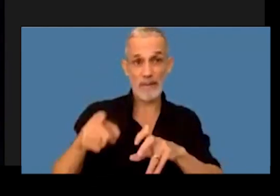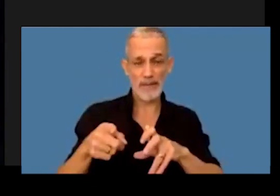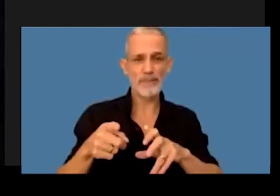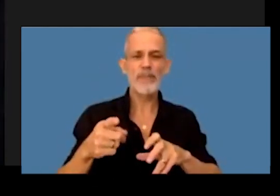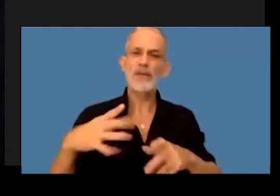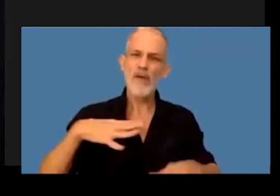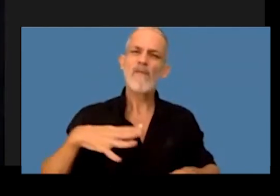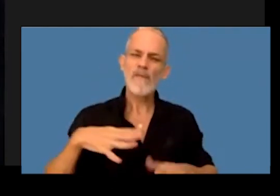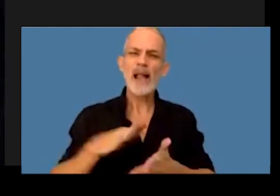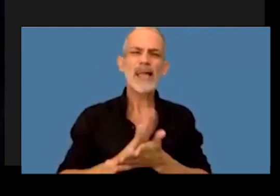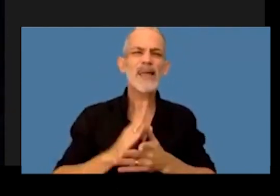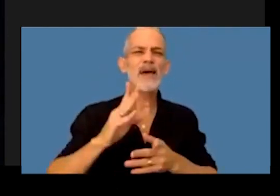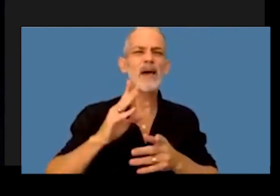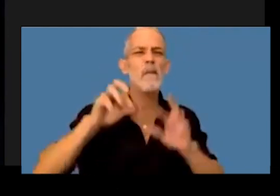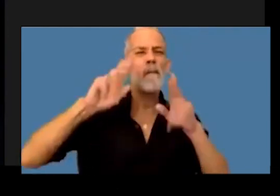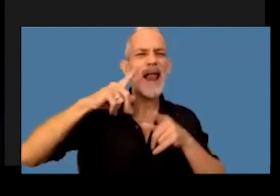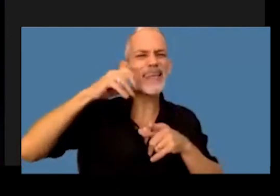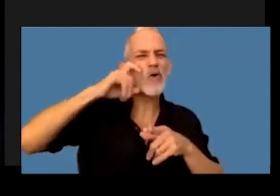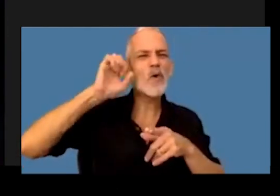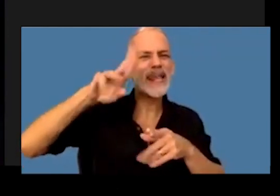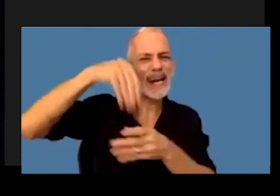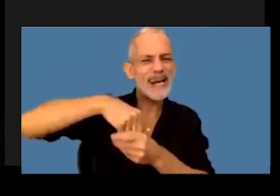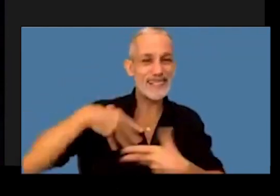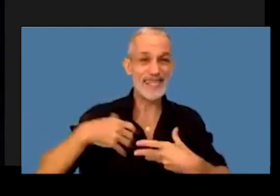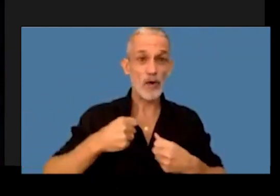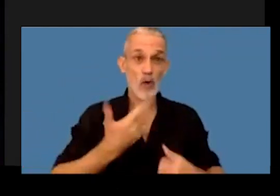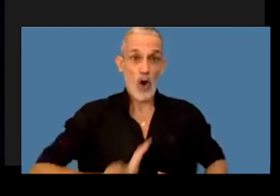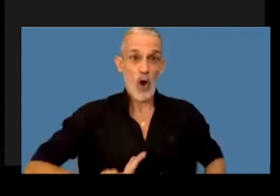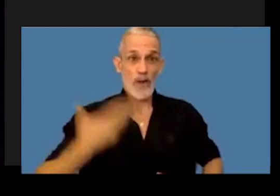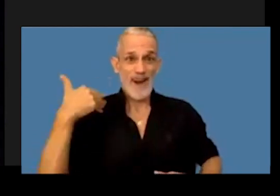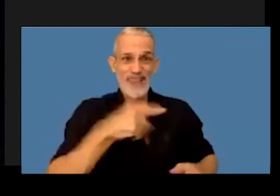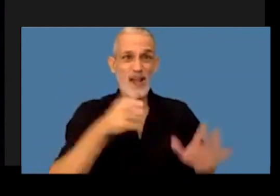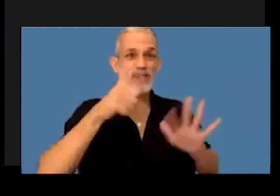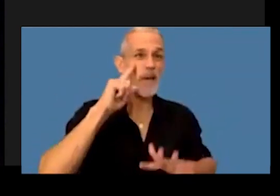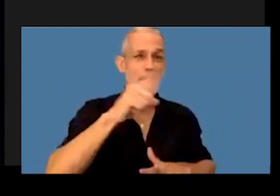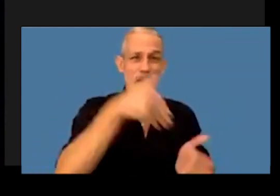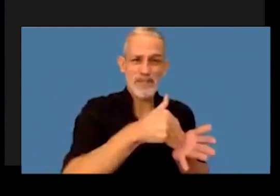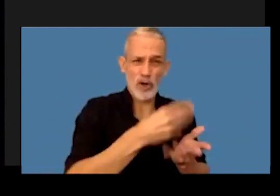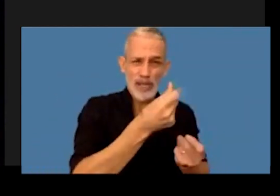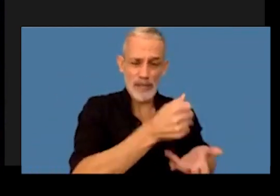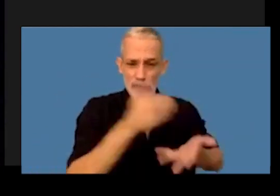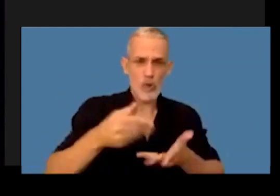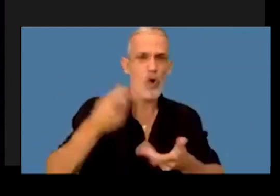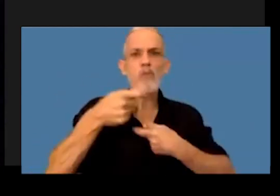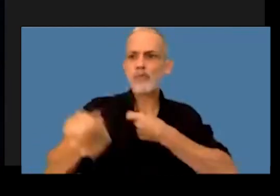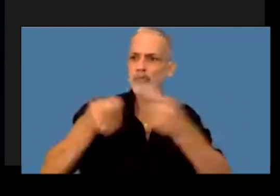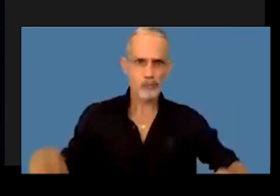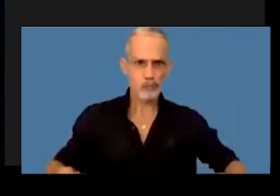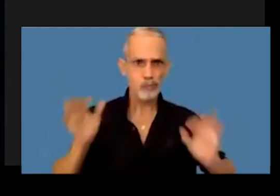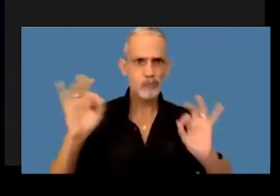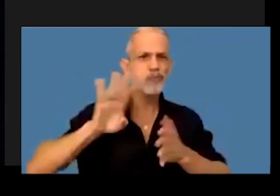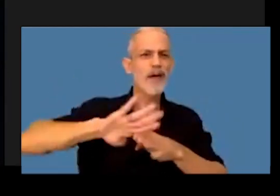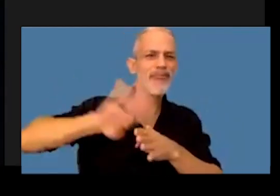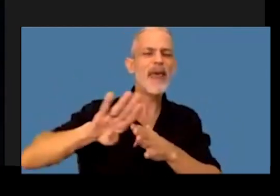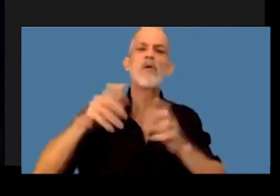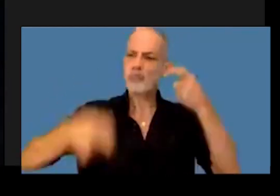Salud de más de 6.000 millones de pesos del gobierno anterior. Hoy está al día el programa, más allá de haber regularizado esa deuda, todos los pagos están al